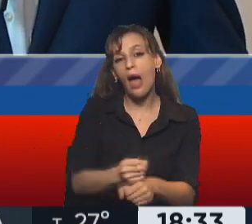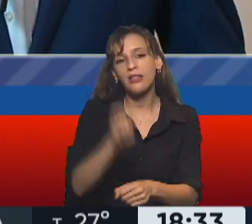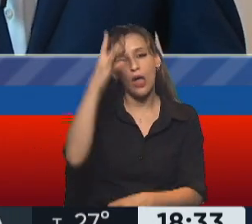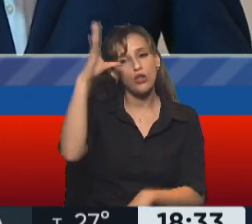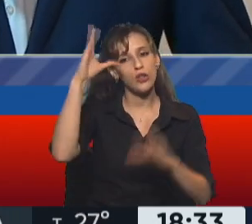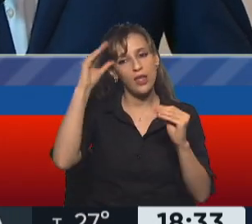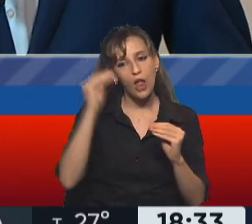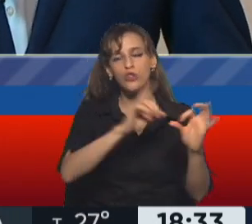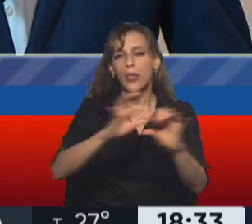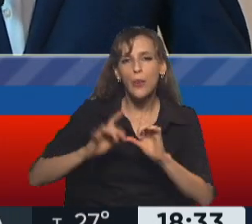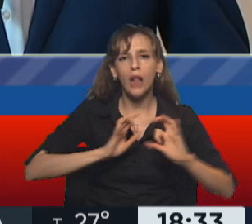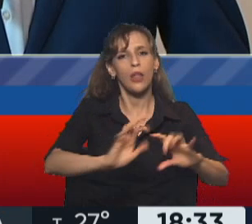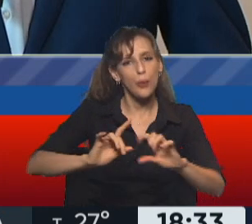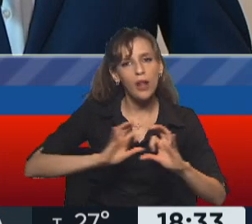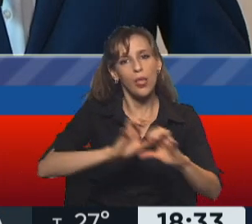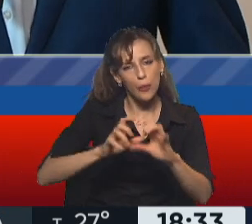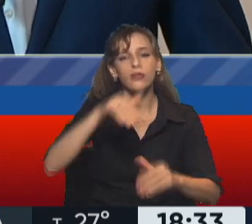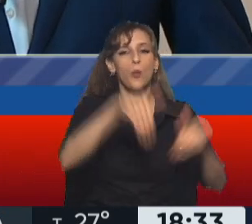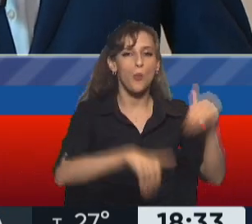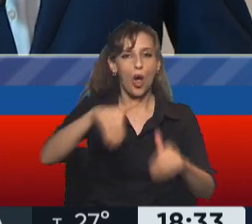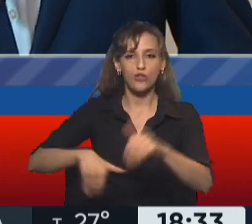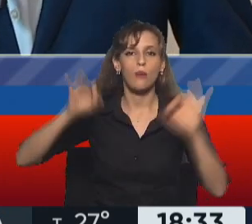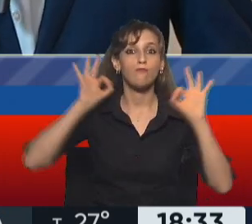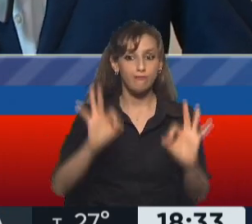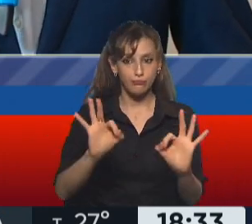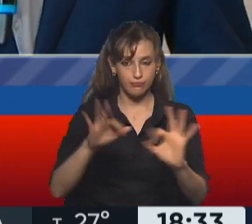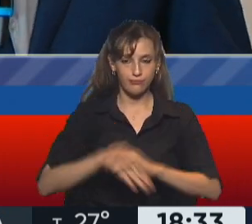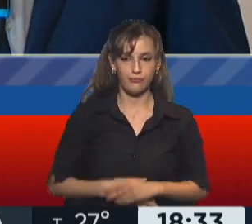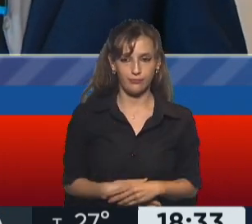para lograr la sanción definitiva de este proyecto de acuerdo con el Fondo Monetario Internacional.